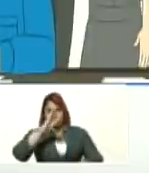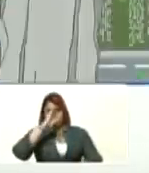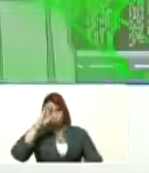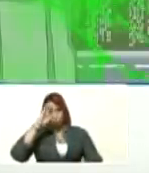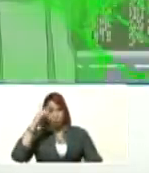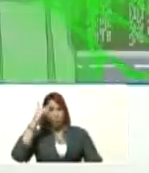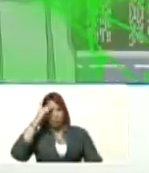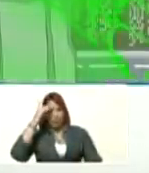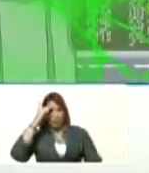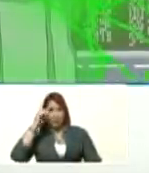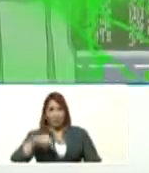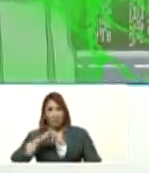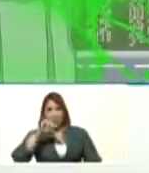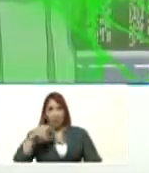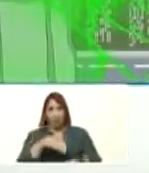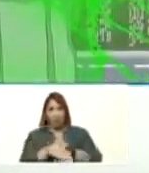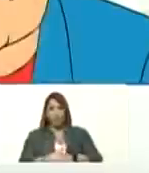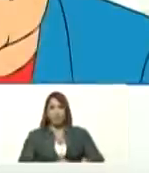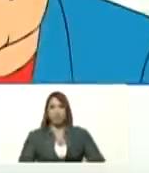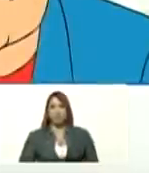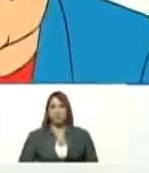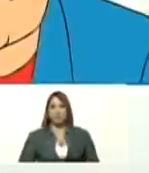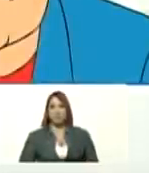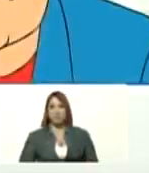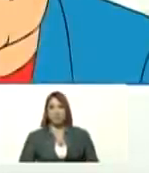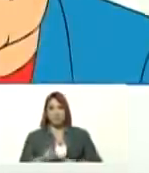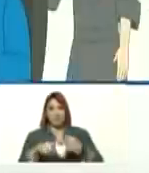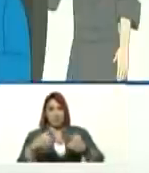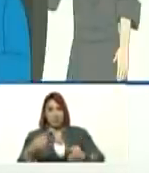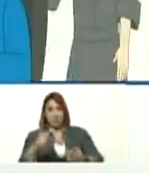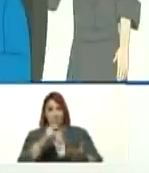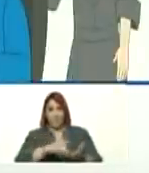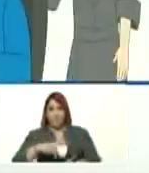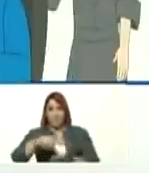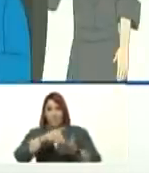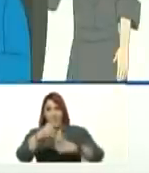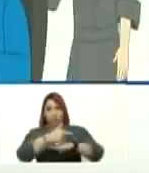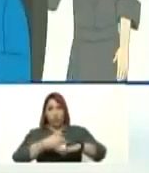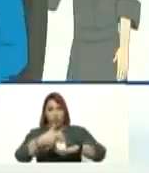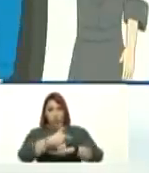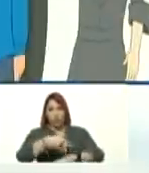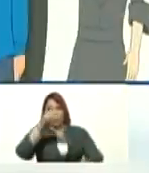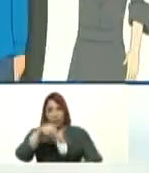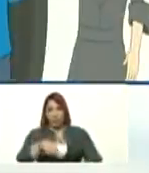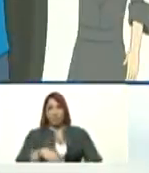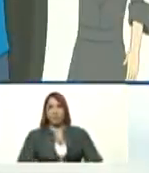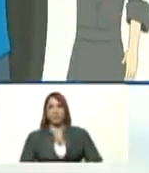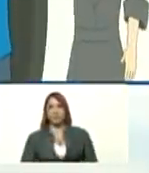Delcy y Super Jorge. Próximamente aparecerán los gobernadores también.